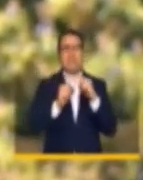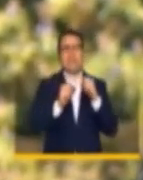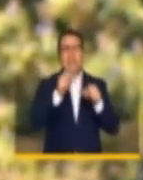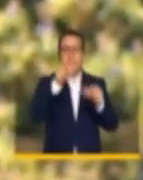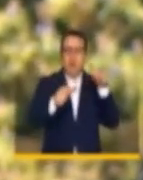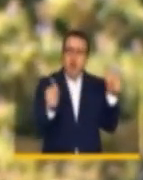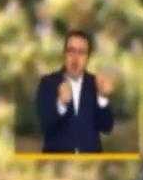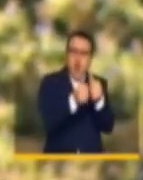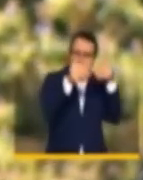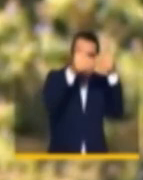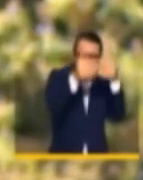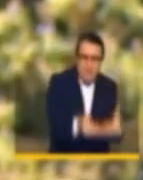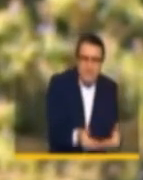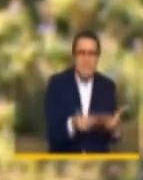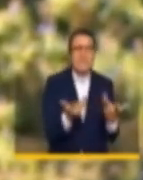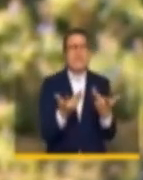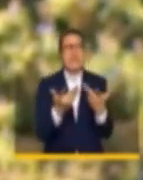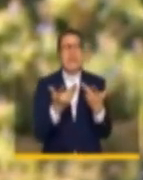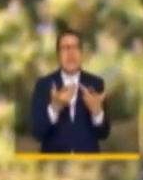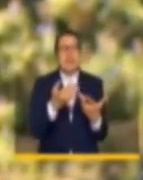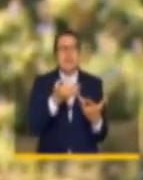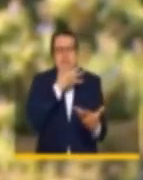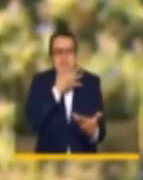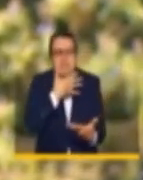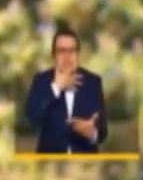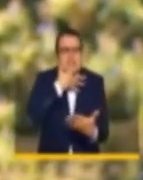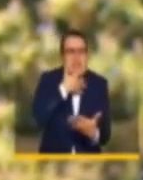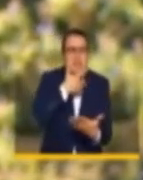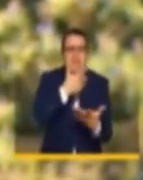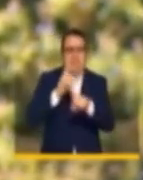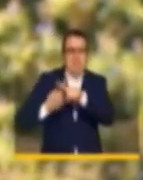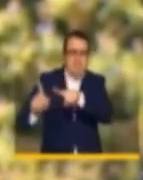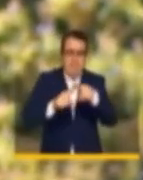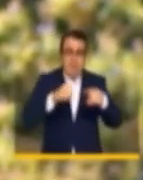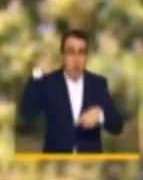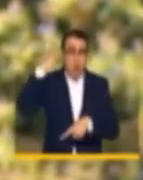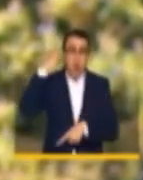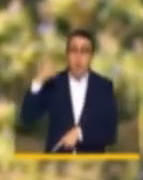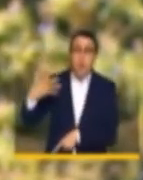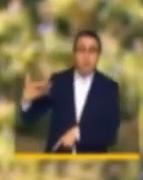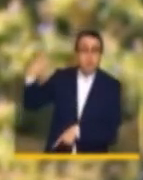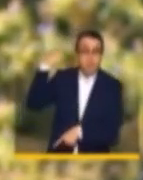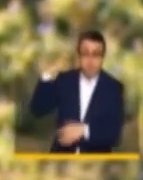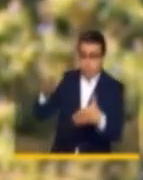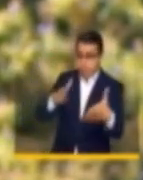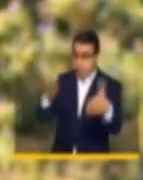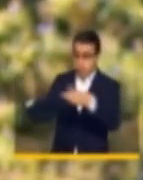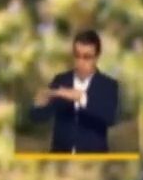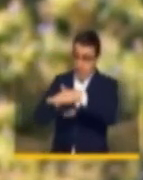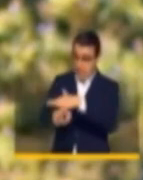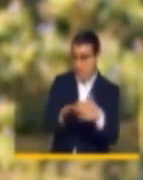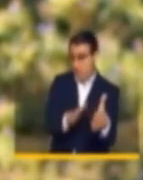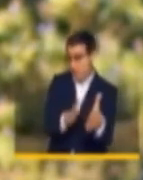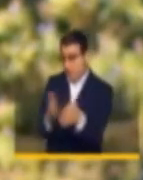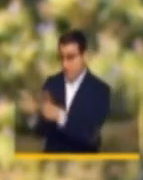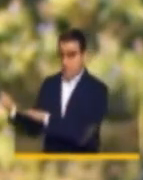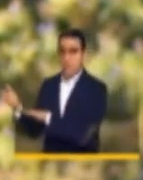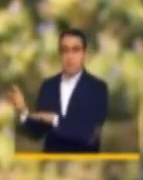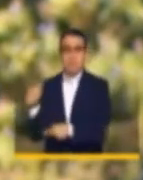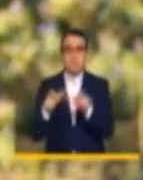general. Y el núcleo, obviamente, de la guerra es la construcción del